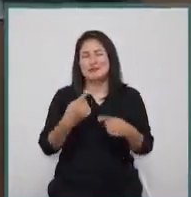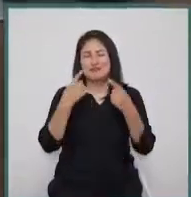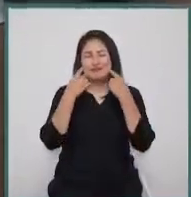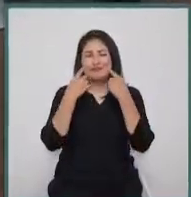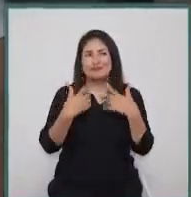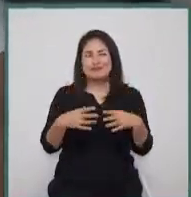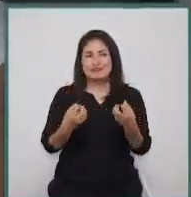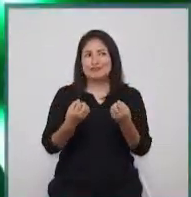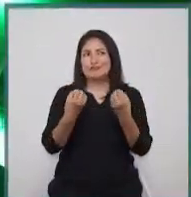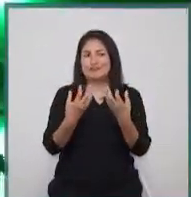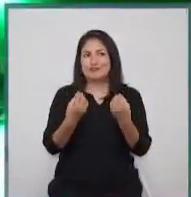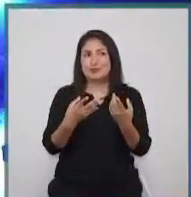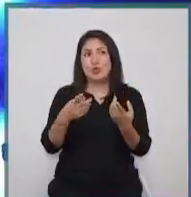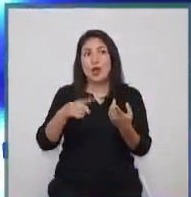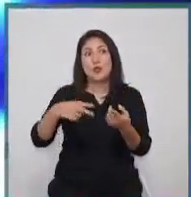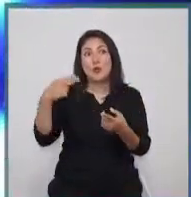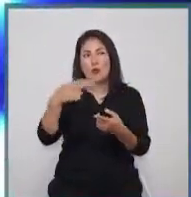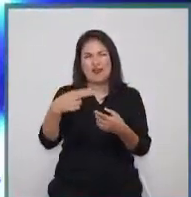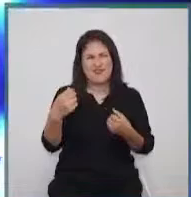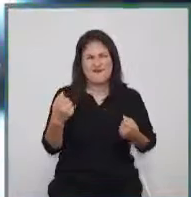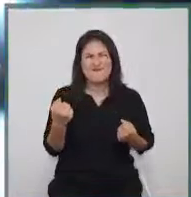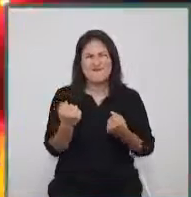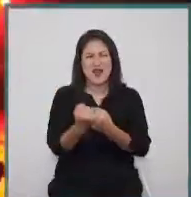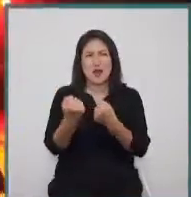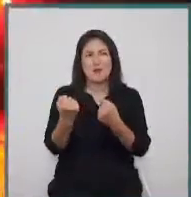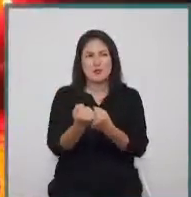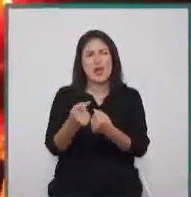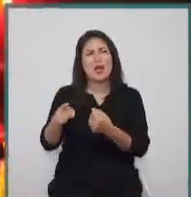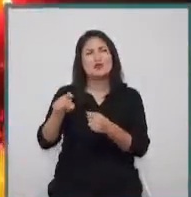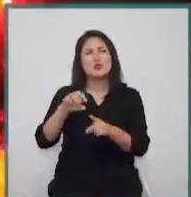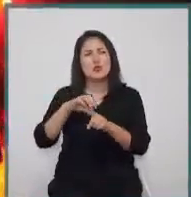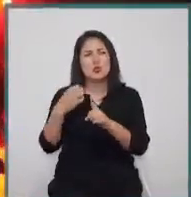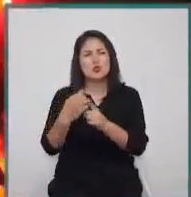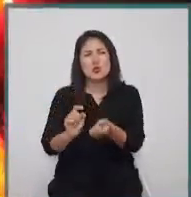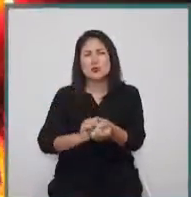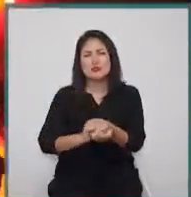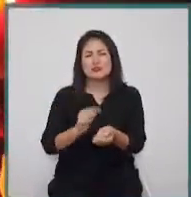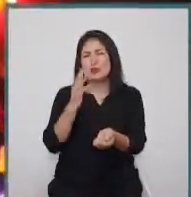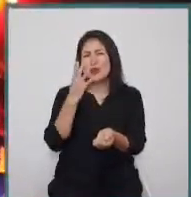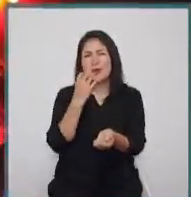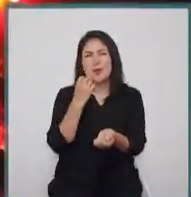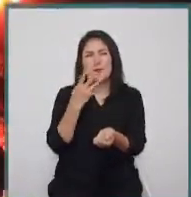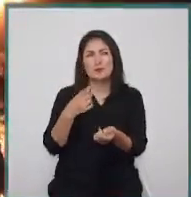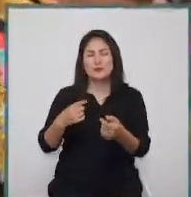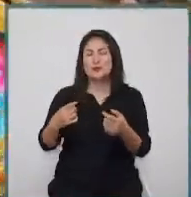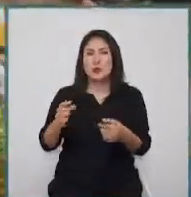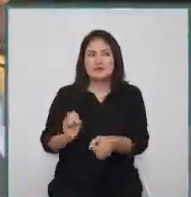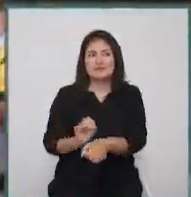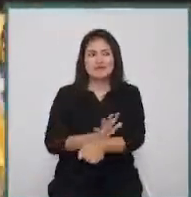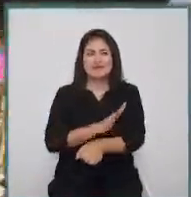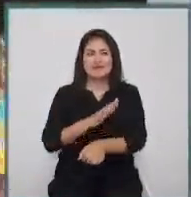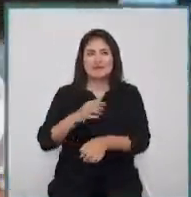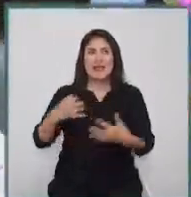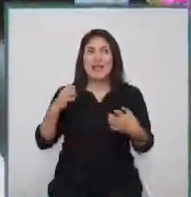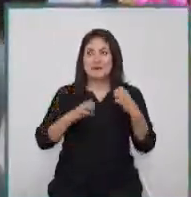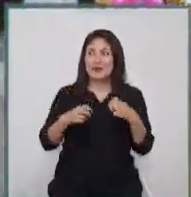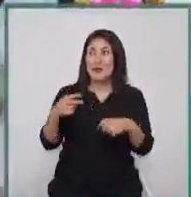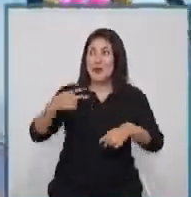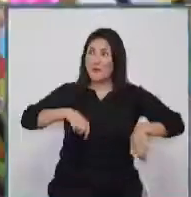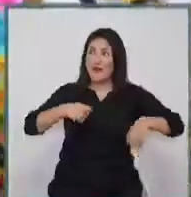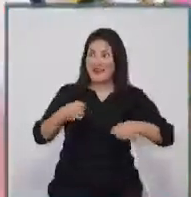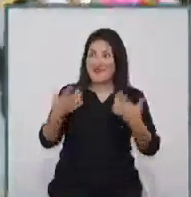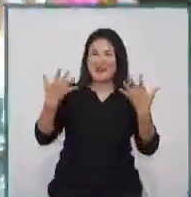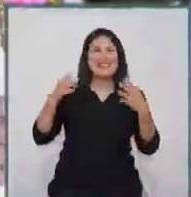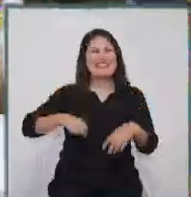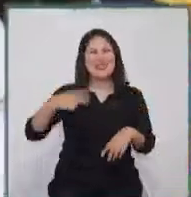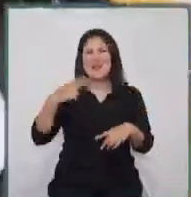presentación excelente y sobre todo apoyando a Huancayo. Las costumbres de Huancayo son hermosas y muy emocionadas con la orquesta. ¡Que viva